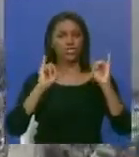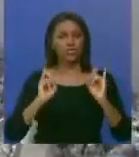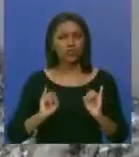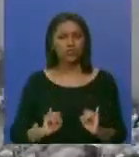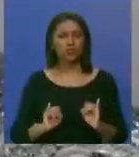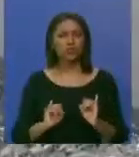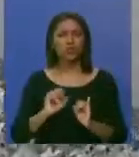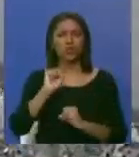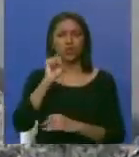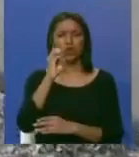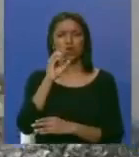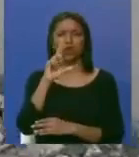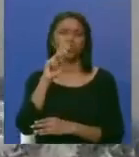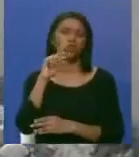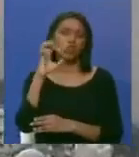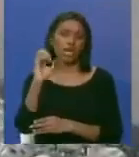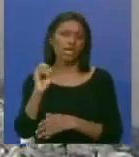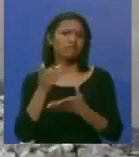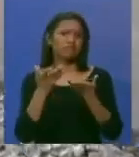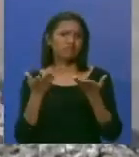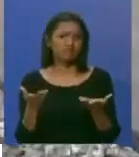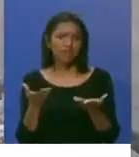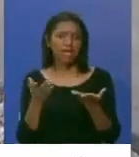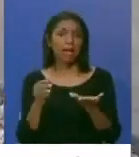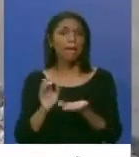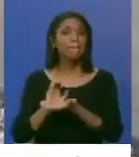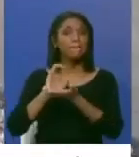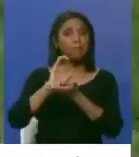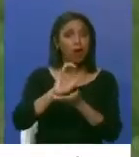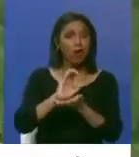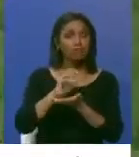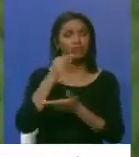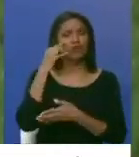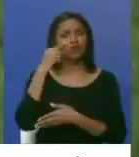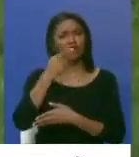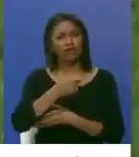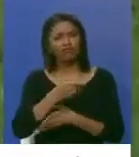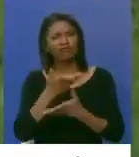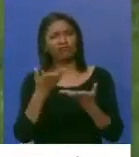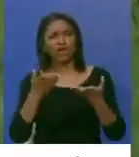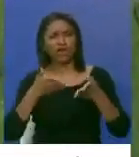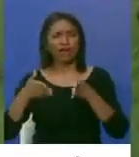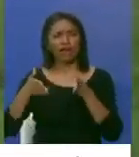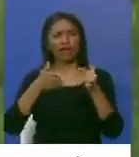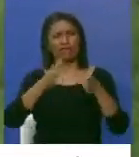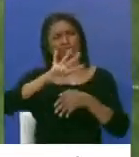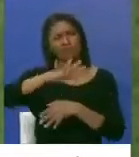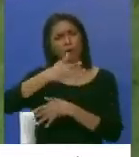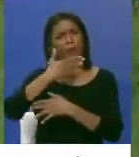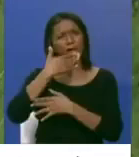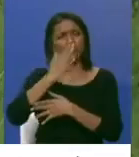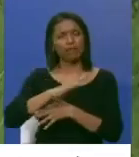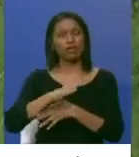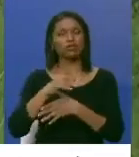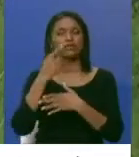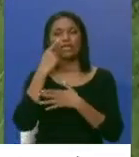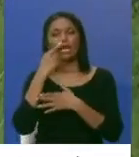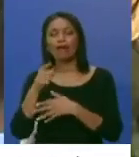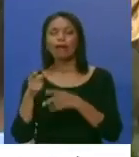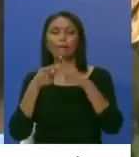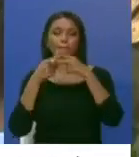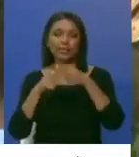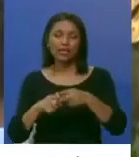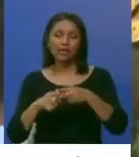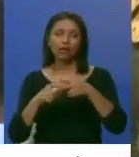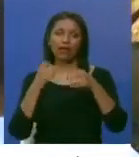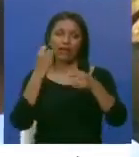fueron atendidas por estos funcionarios del Ministerio de Obras Públicas, quienes procedieron a realizar los trabajos de mejoramiento de este camino